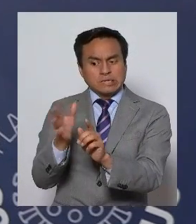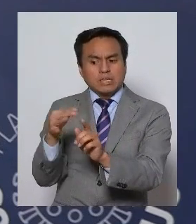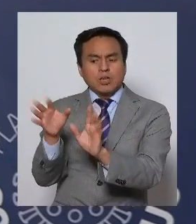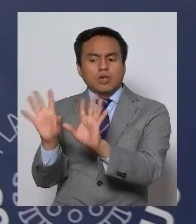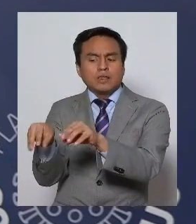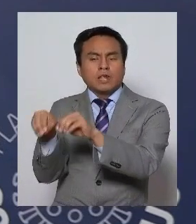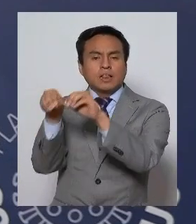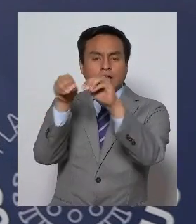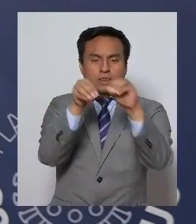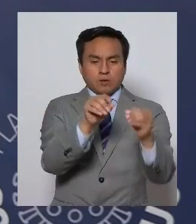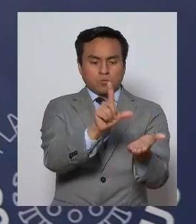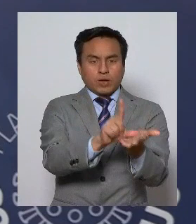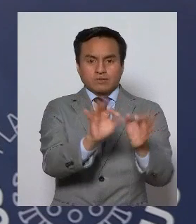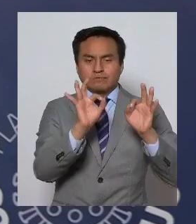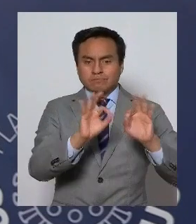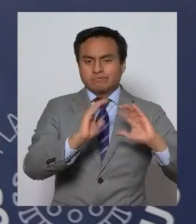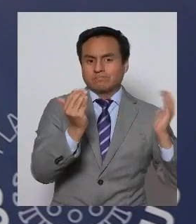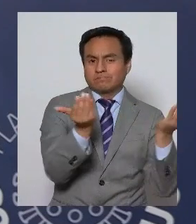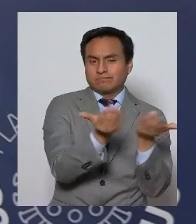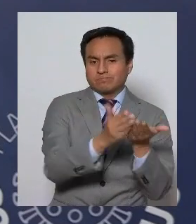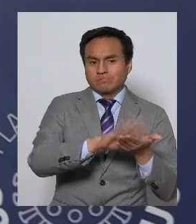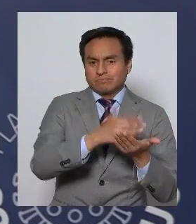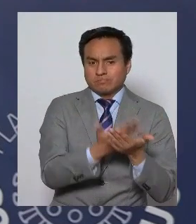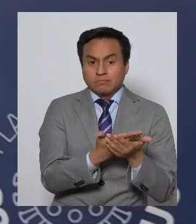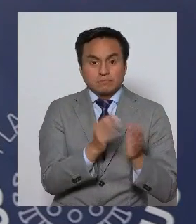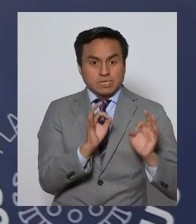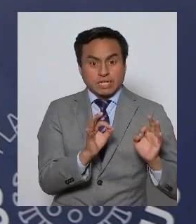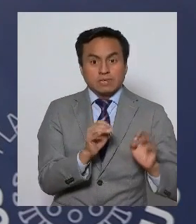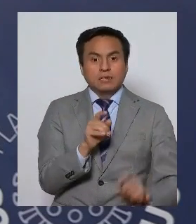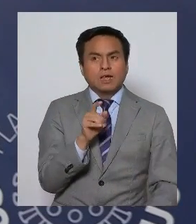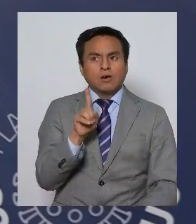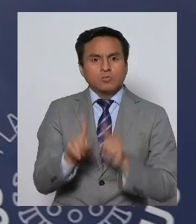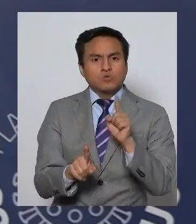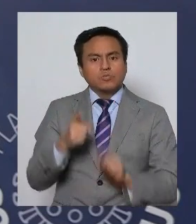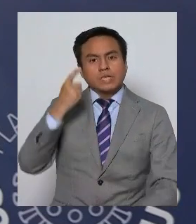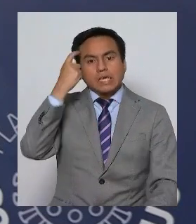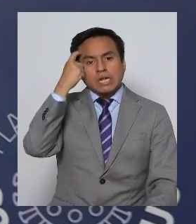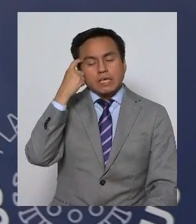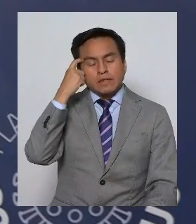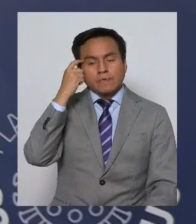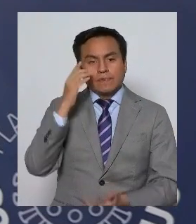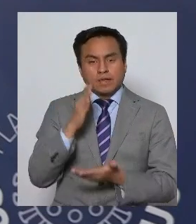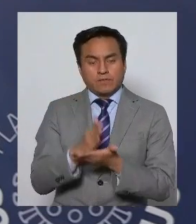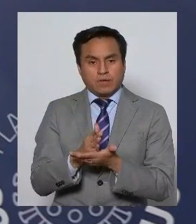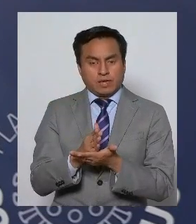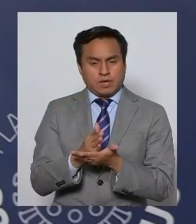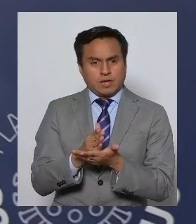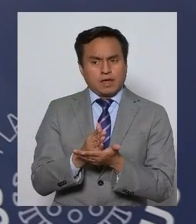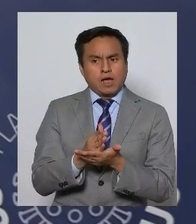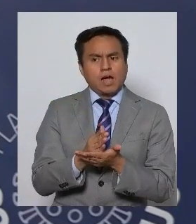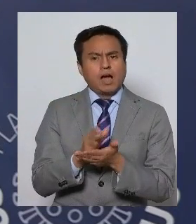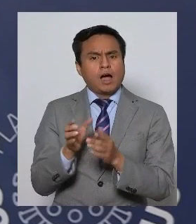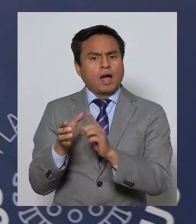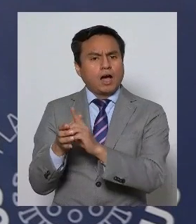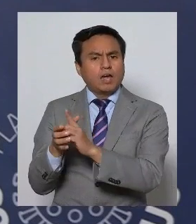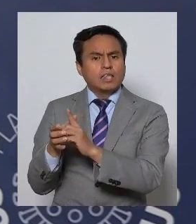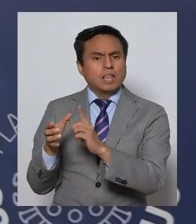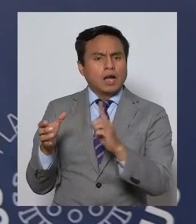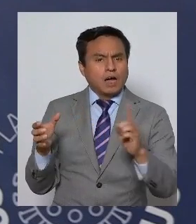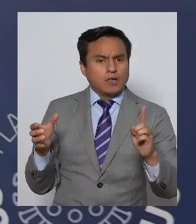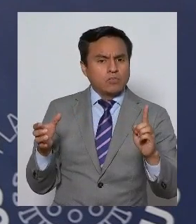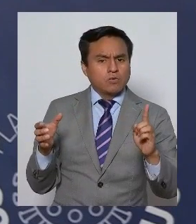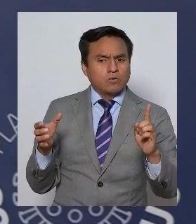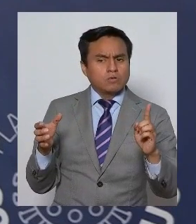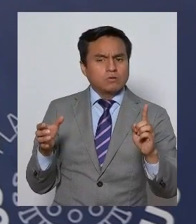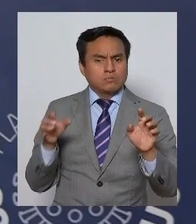traslade a un recinto sanitario. Por supuesto, si hay alguien que cree que debiera estar aislado por las